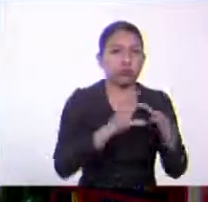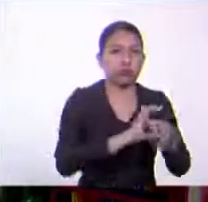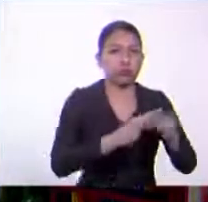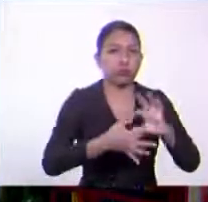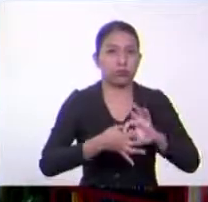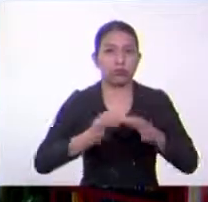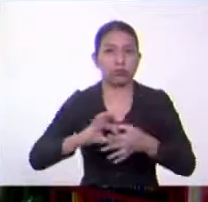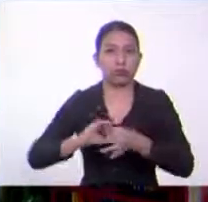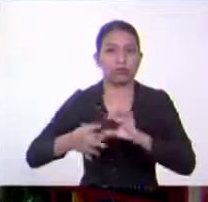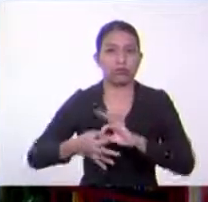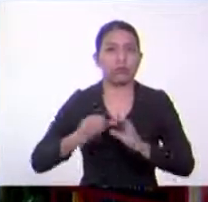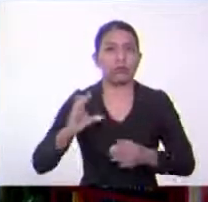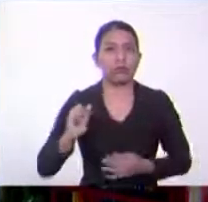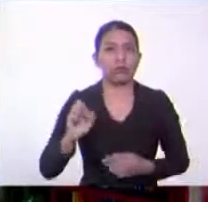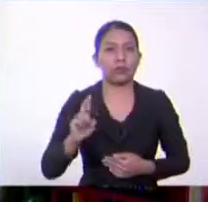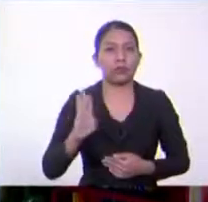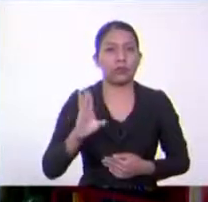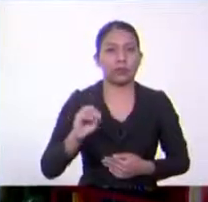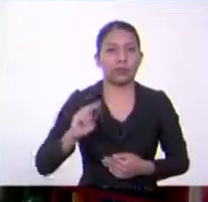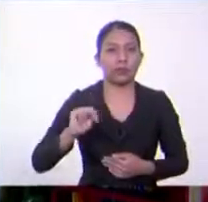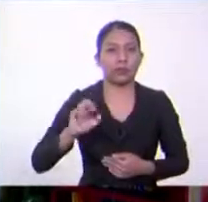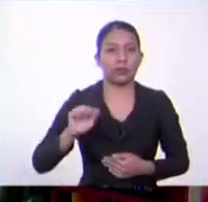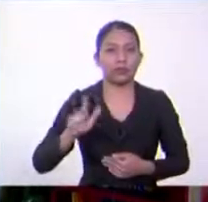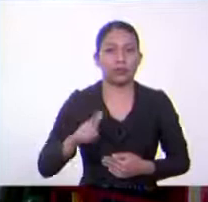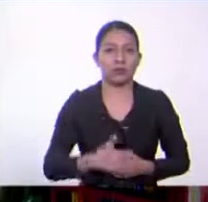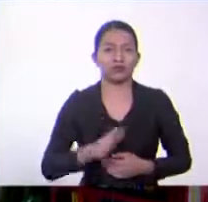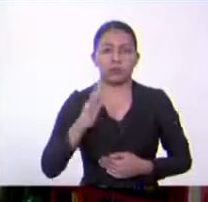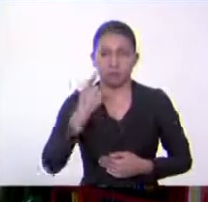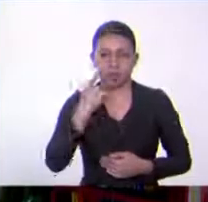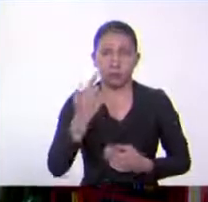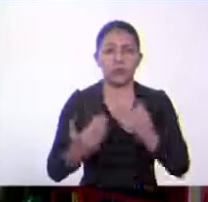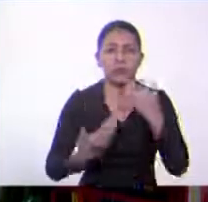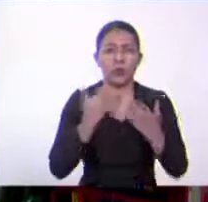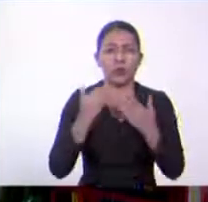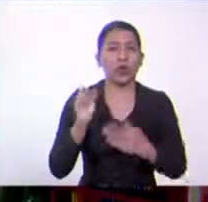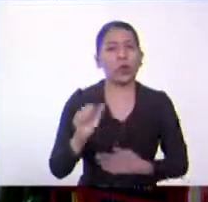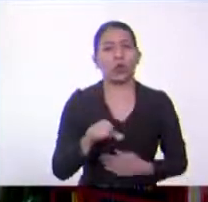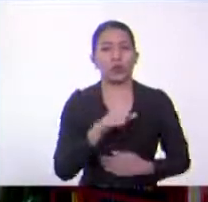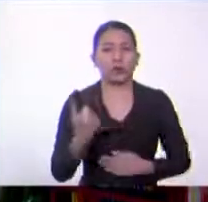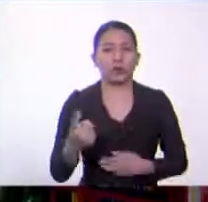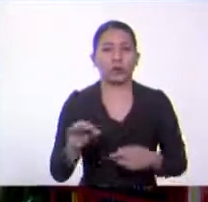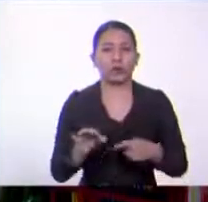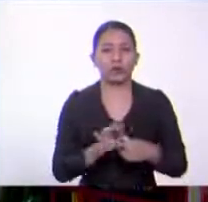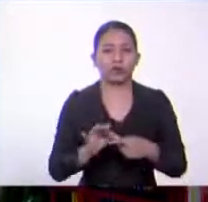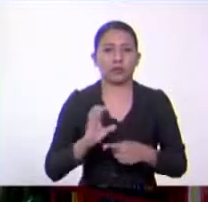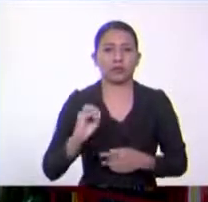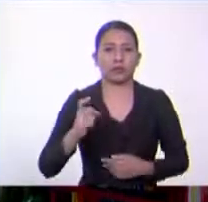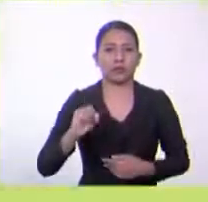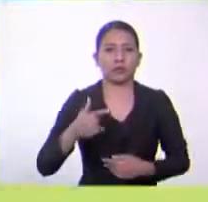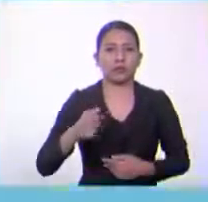carbonada. Vamos a seguir explicándoles otras funciones oxigenadas.